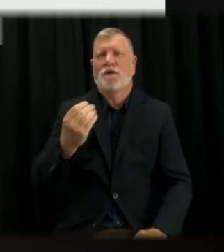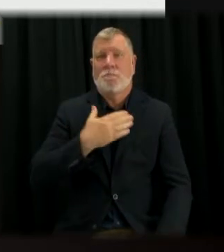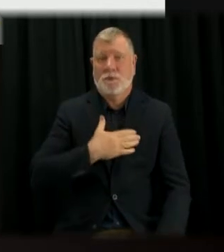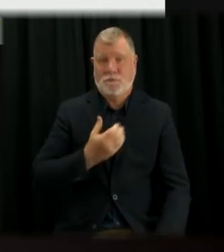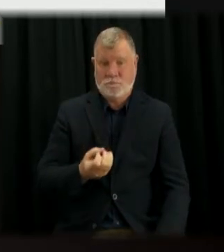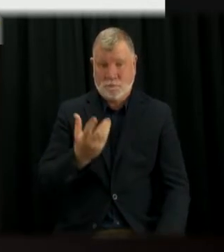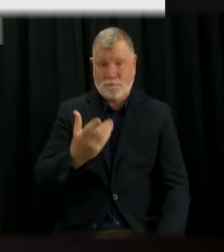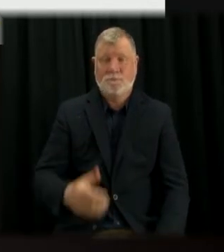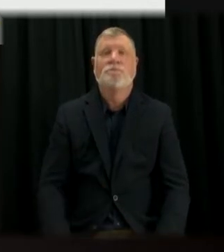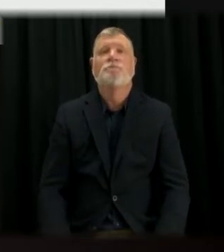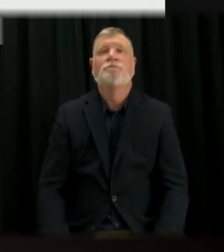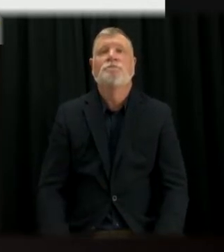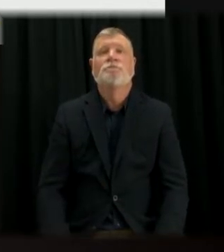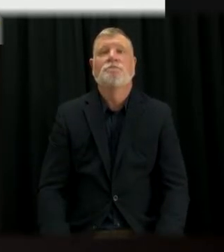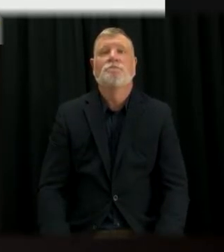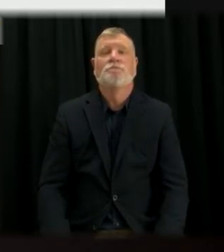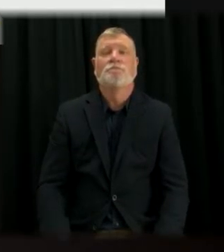2014, por favor.